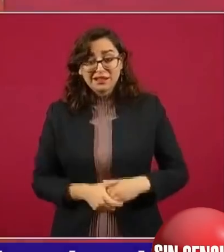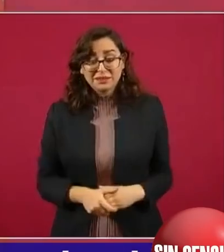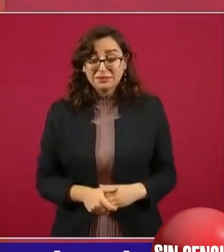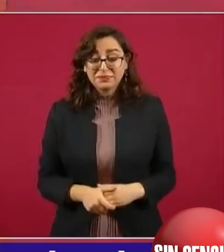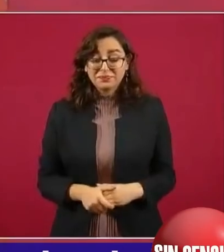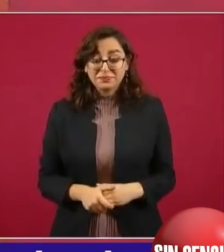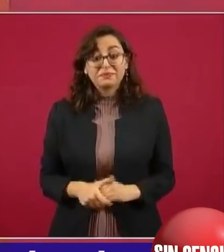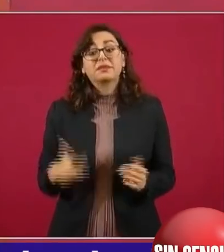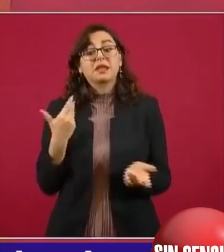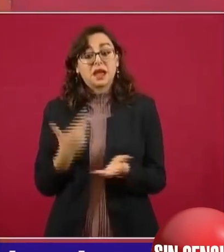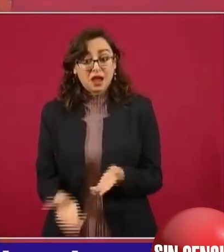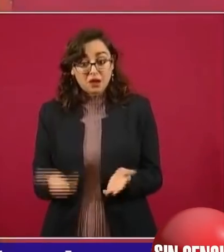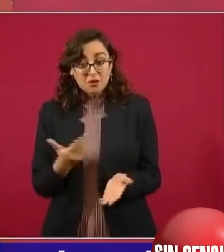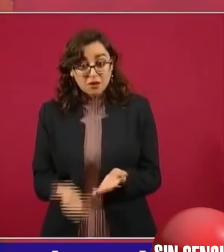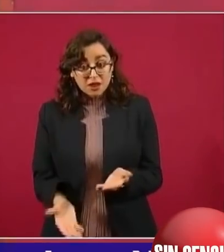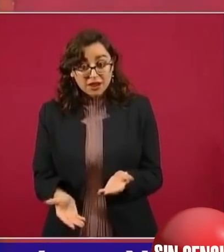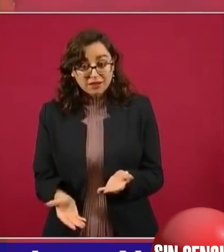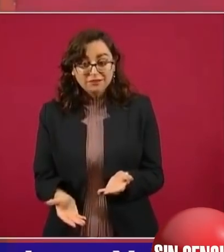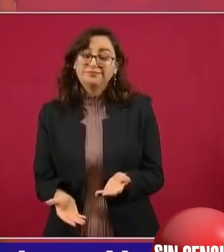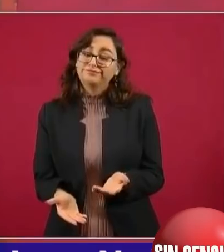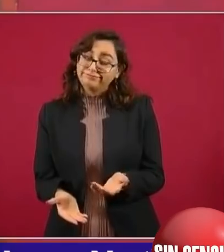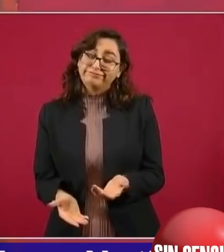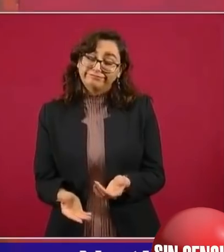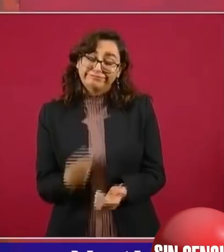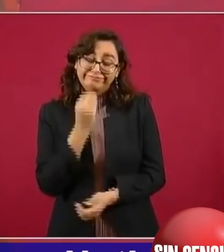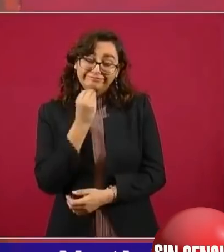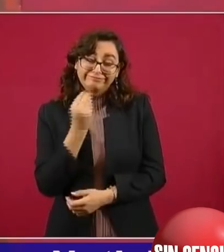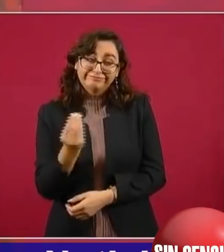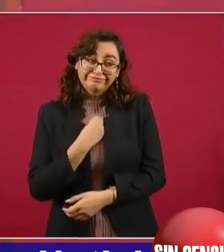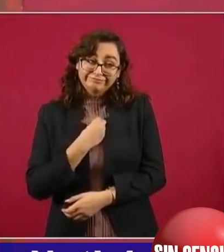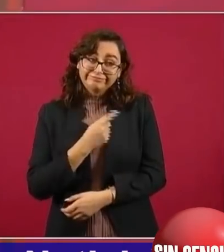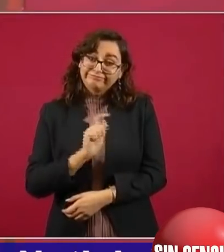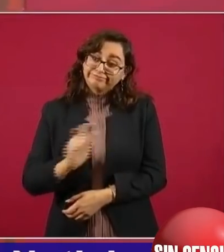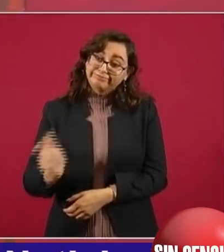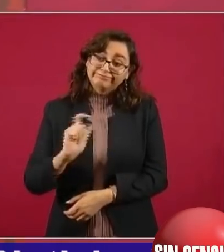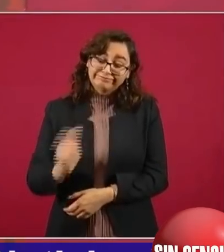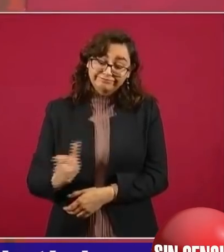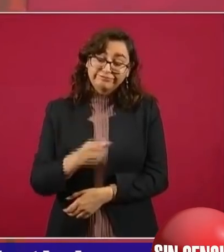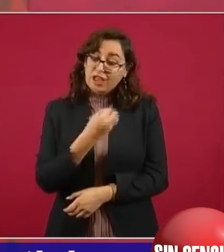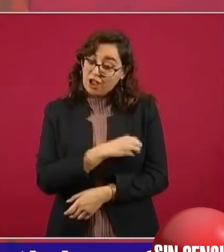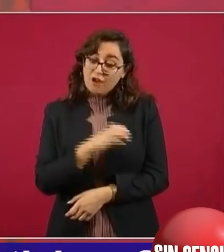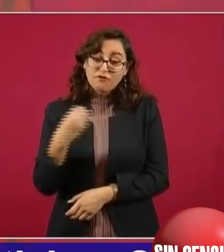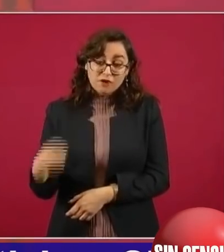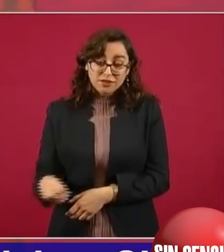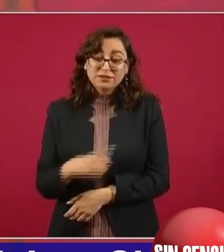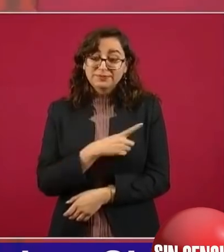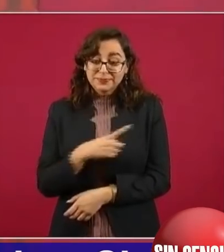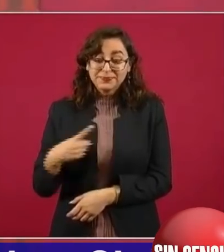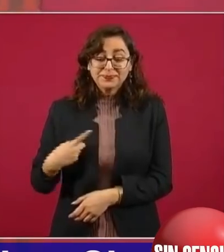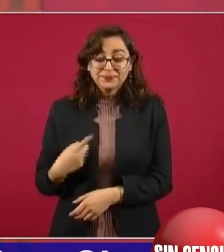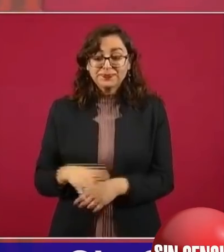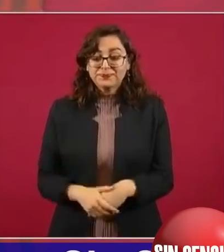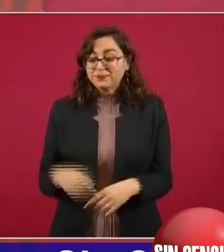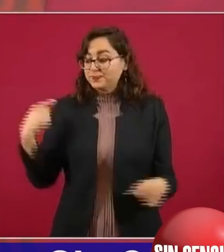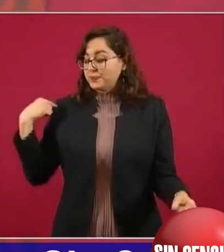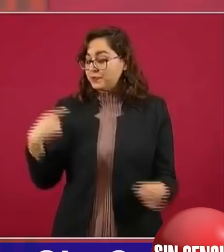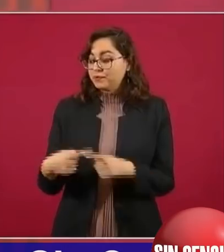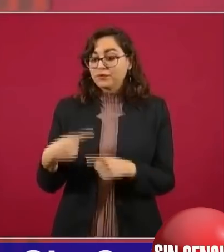Entonces ahora pues tienen que pagar los impuestos. En 2